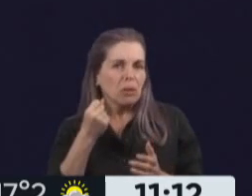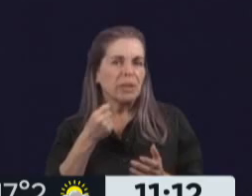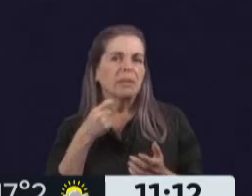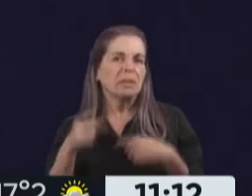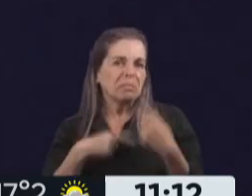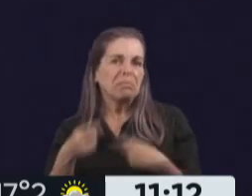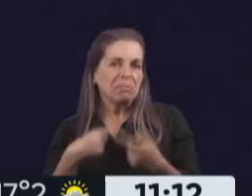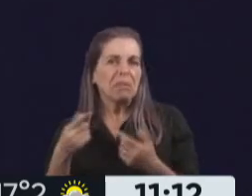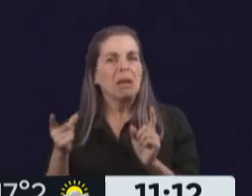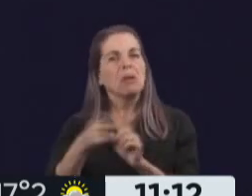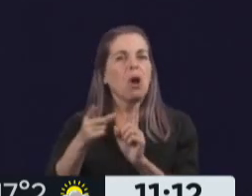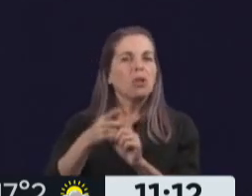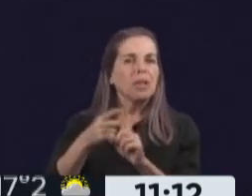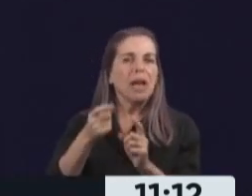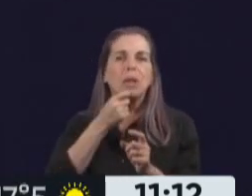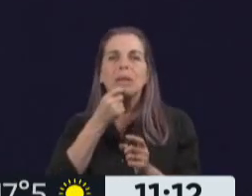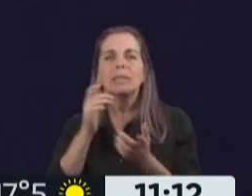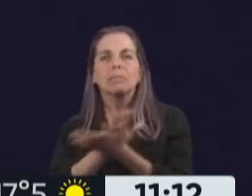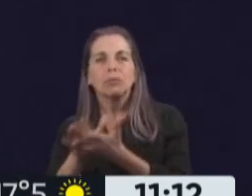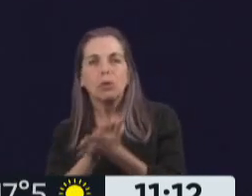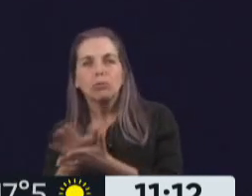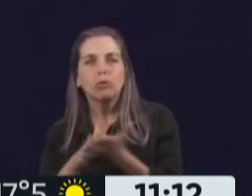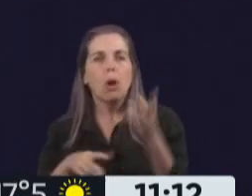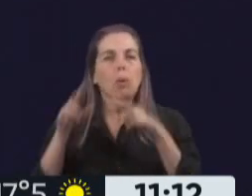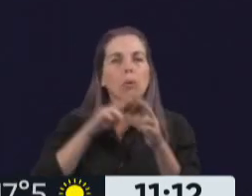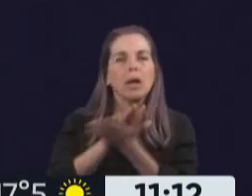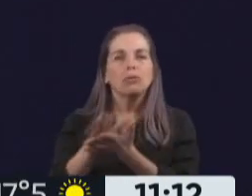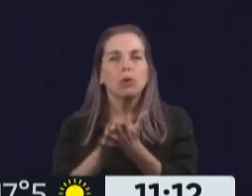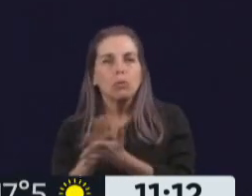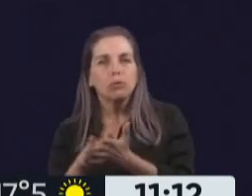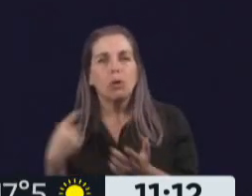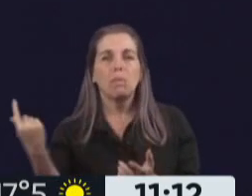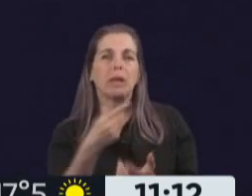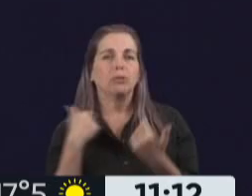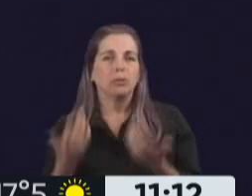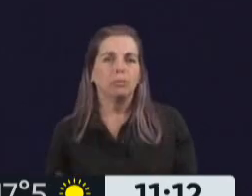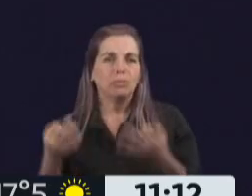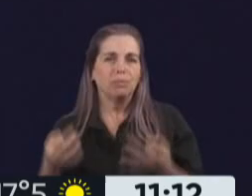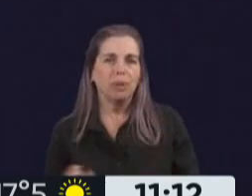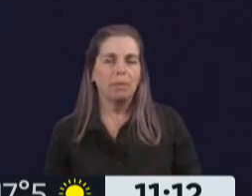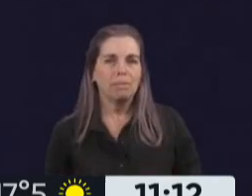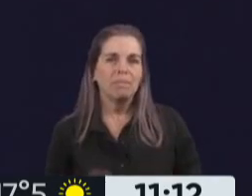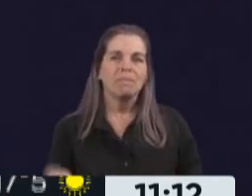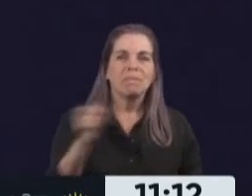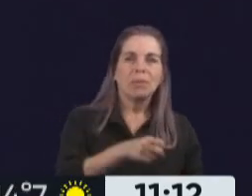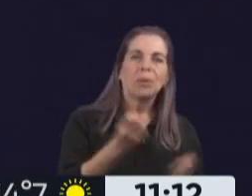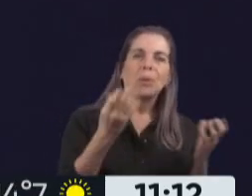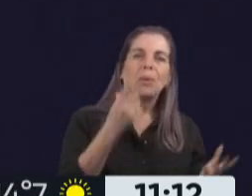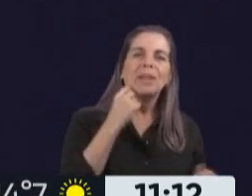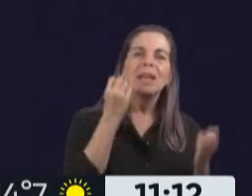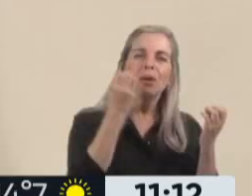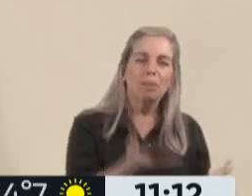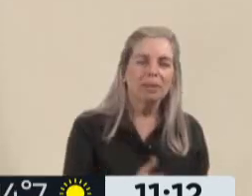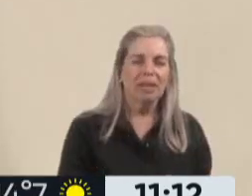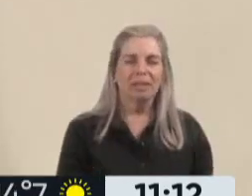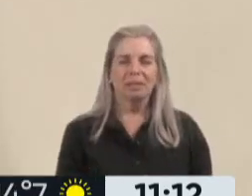ver si se puede avanzar en algún tipo de solución para que todos queden conformes. Vocero, buenos días. ¿Cómo te va? Muy